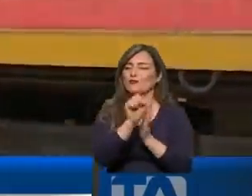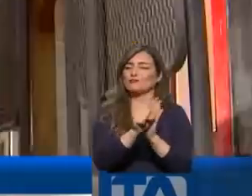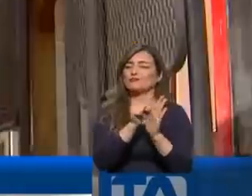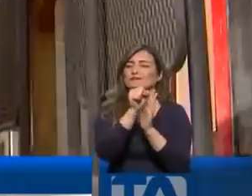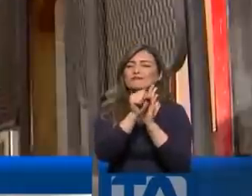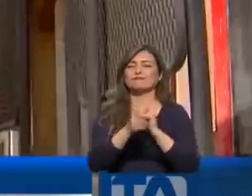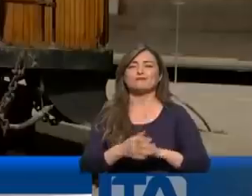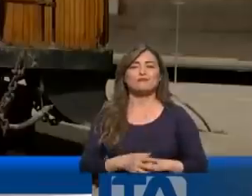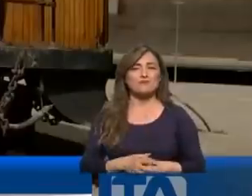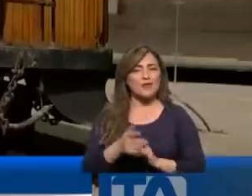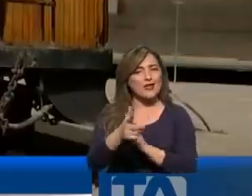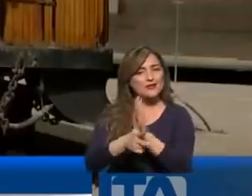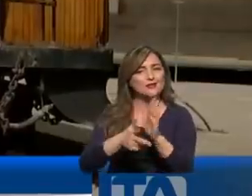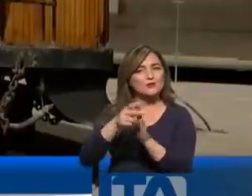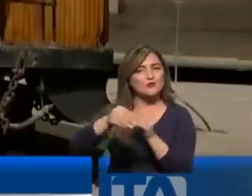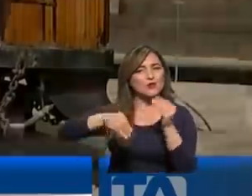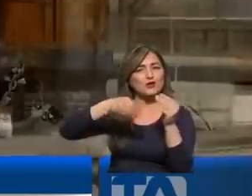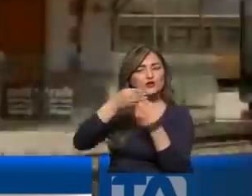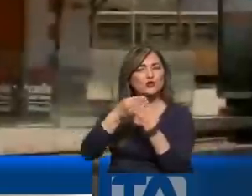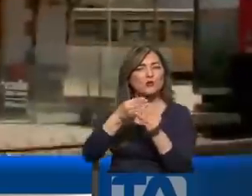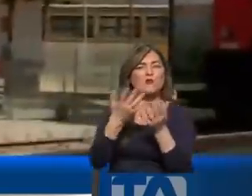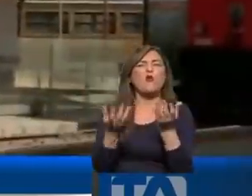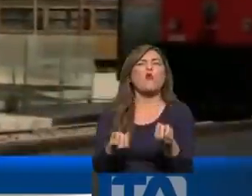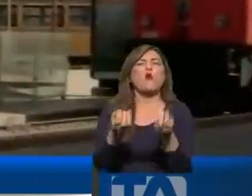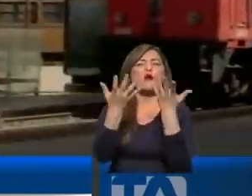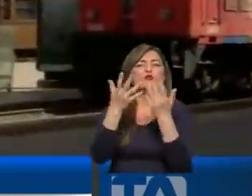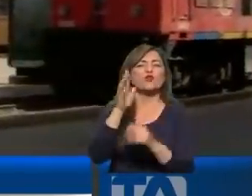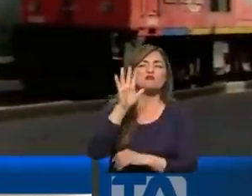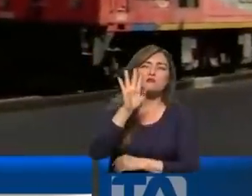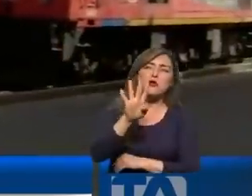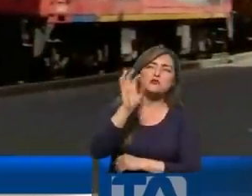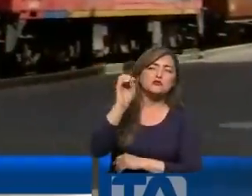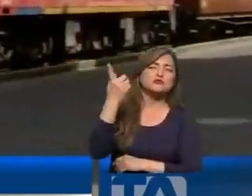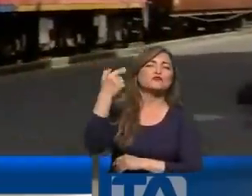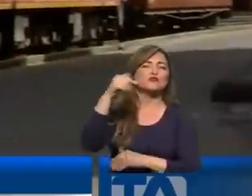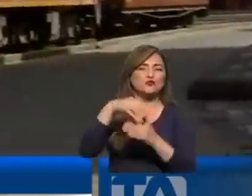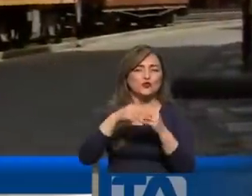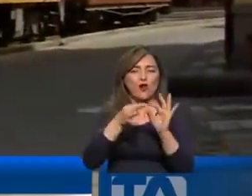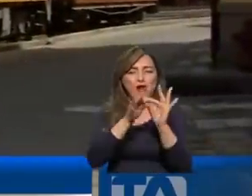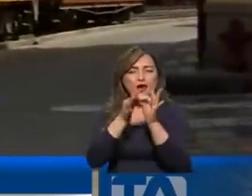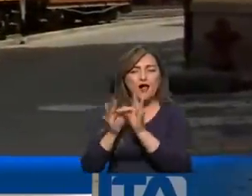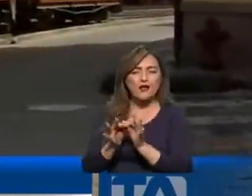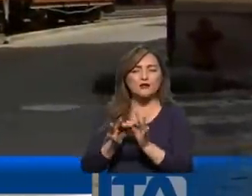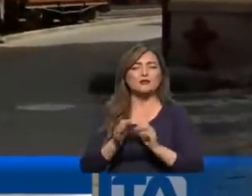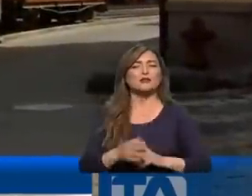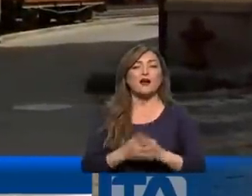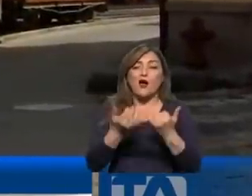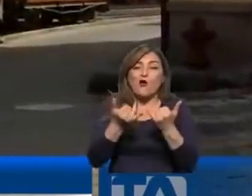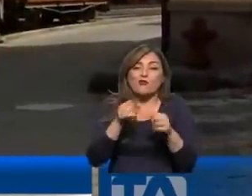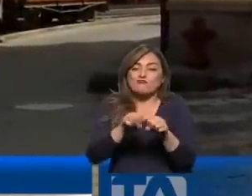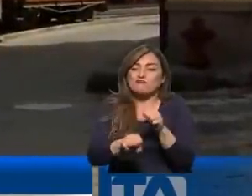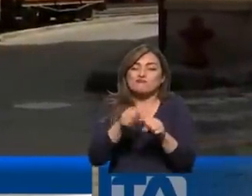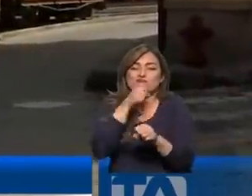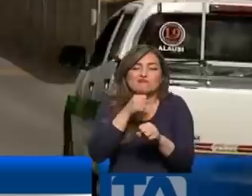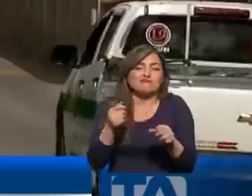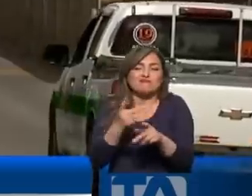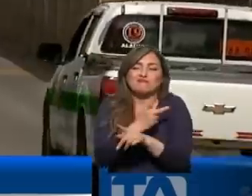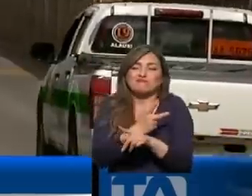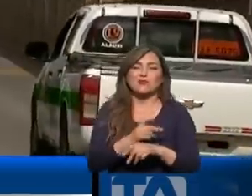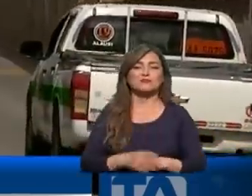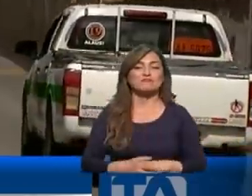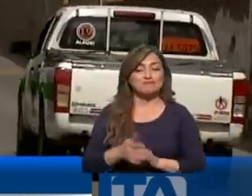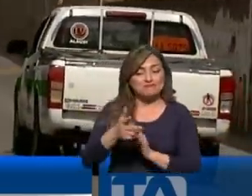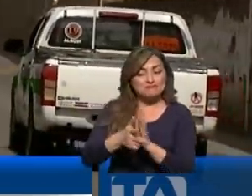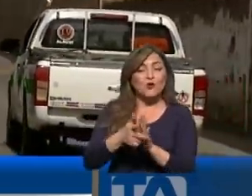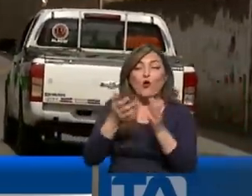simbólico. Tren en el que se invirtieron cerca de 400 millones de dólares para su rehabilitación, que hoy se deterioran. Tren en el